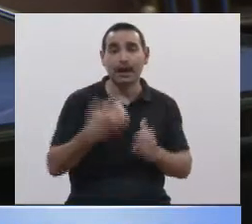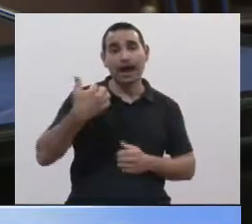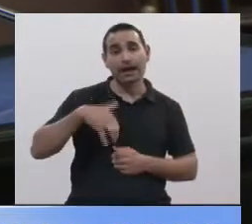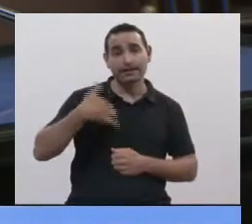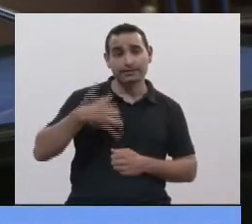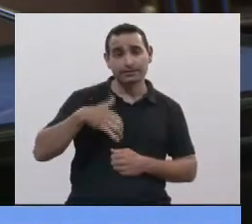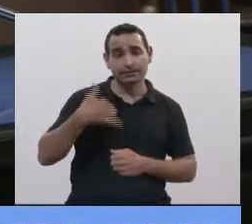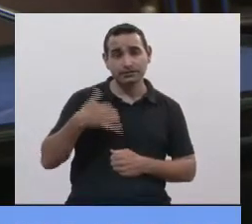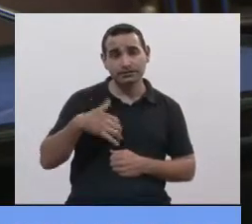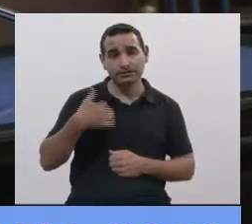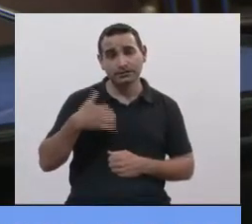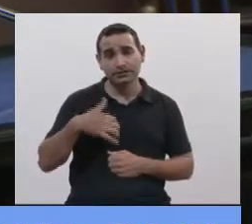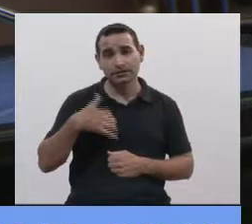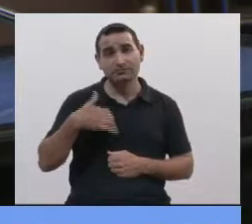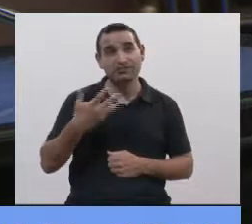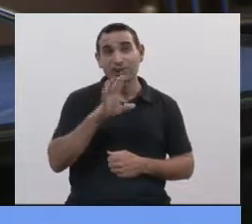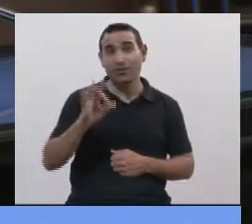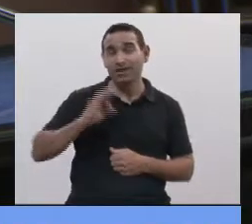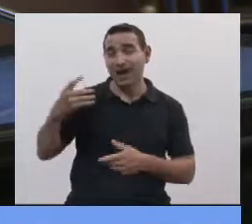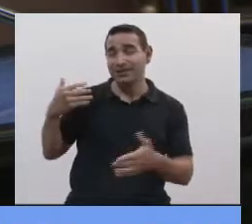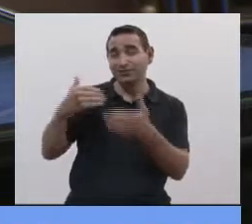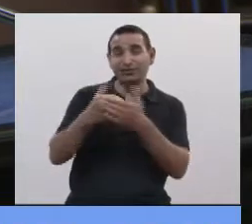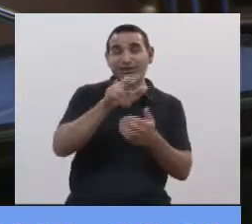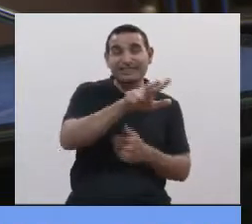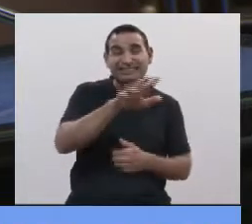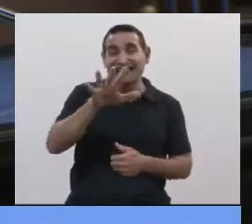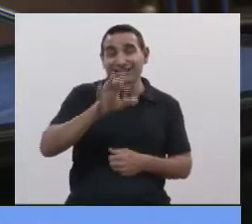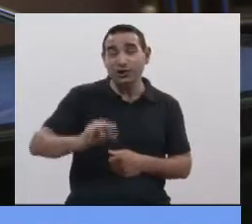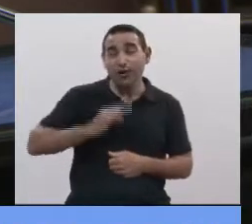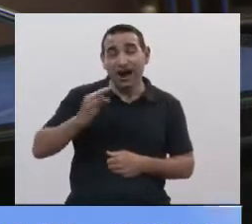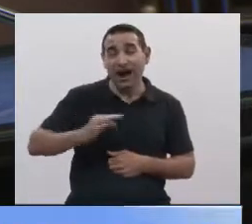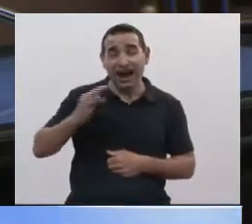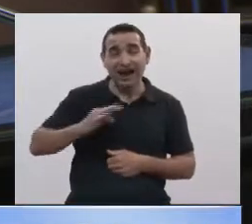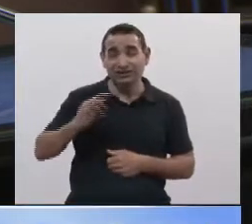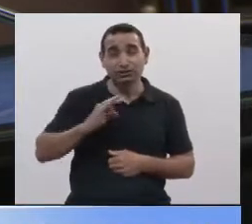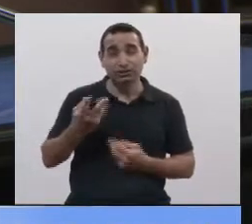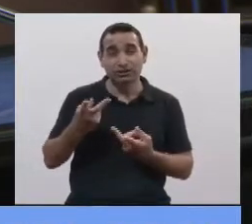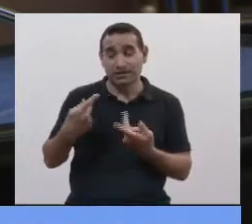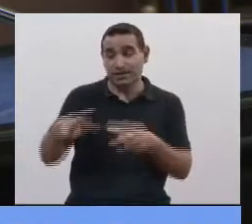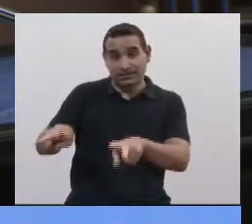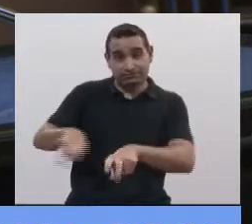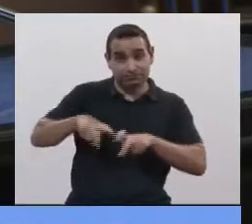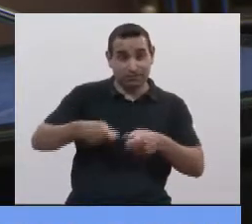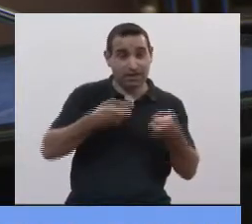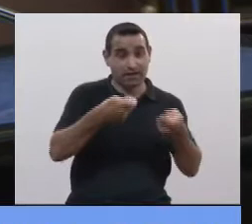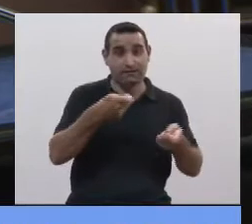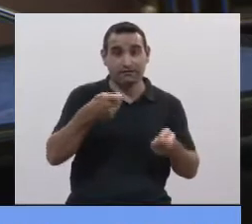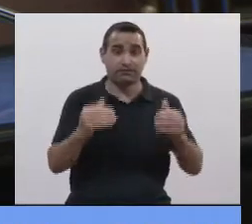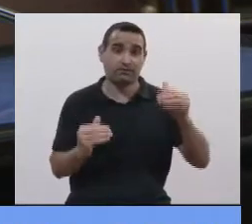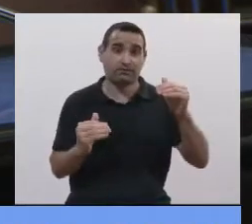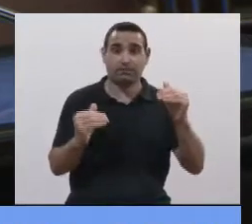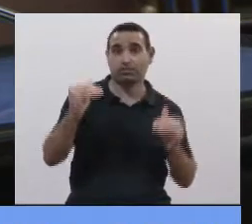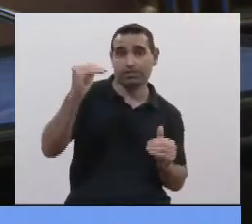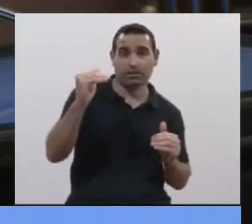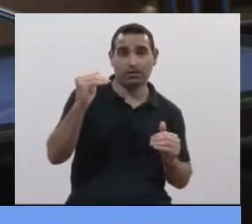Argentina, del último 50 años, tenemos 35 años con déficit fiscal. Y como dije hace rato,